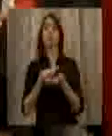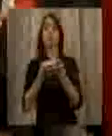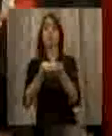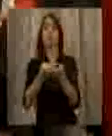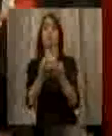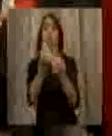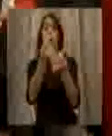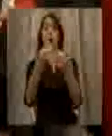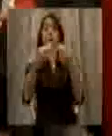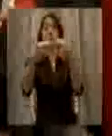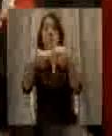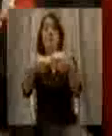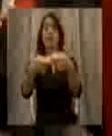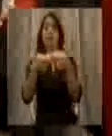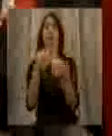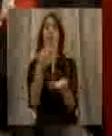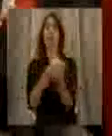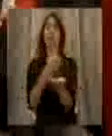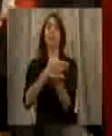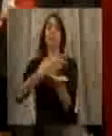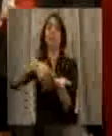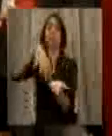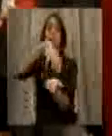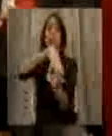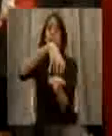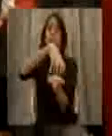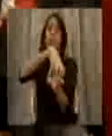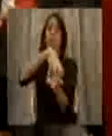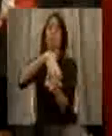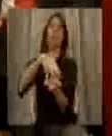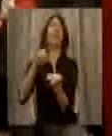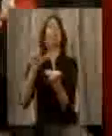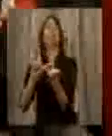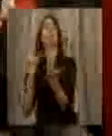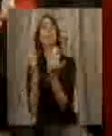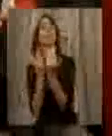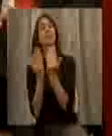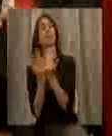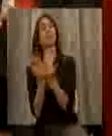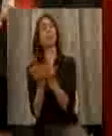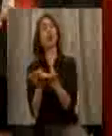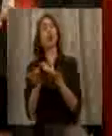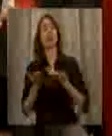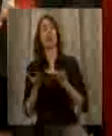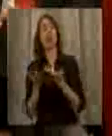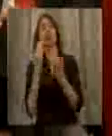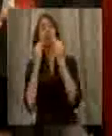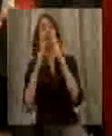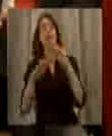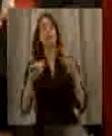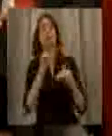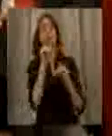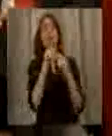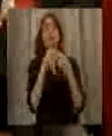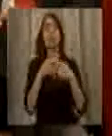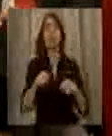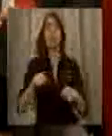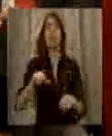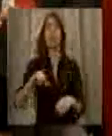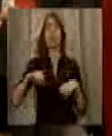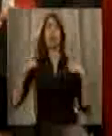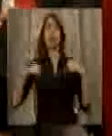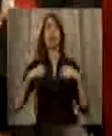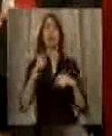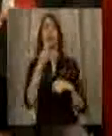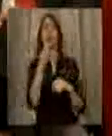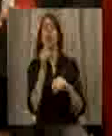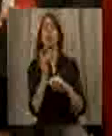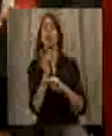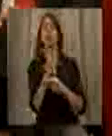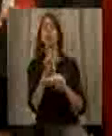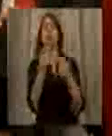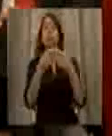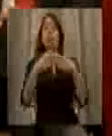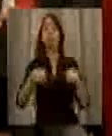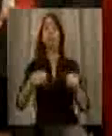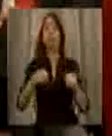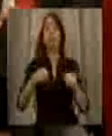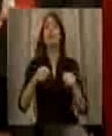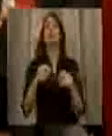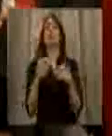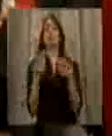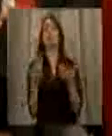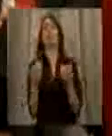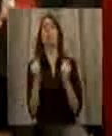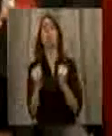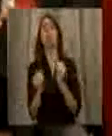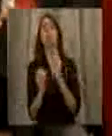para que los establecimientos escolares, especialmente que atienden a niños más vulnerables, a jóvenes más vulnerables, puedan desarrollar su